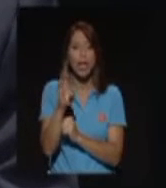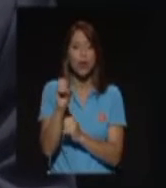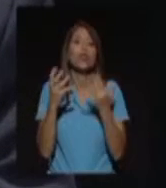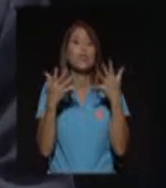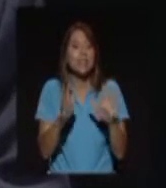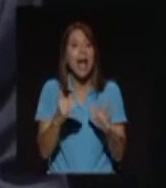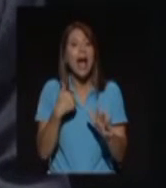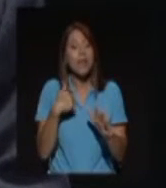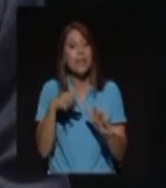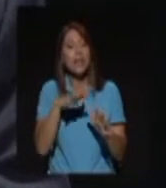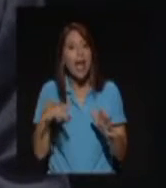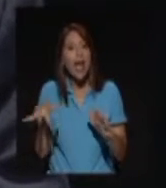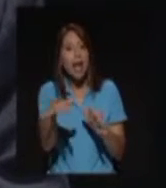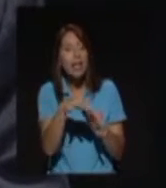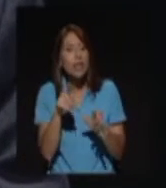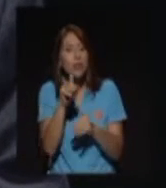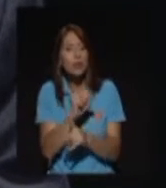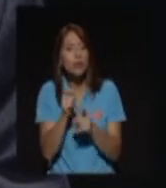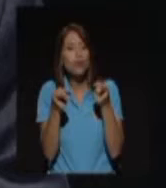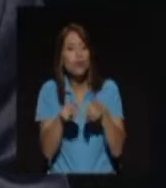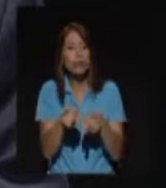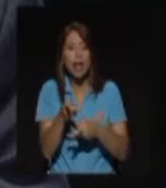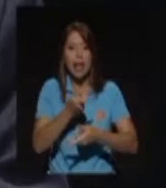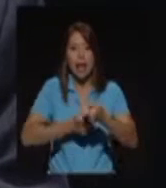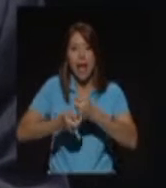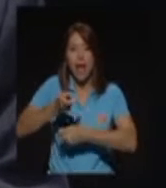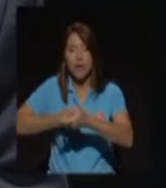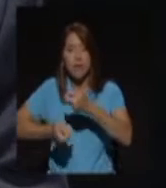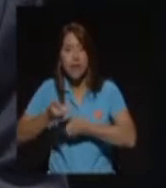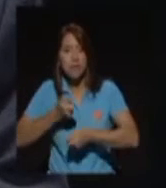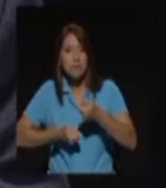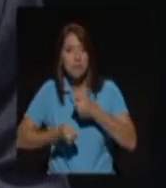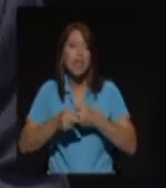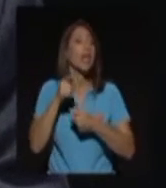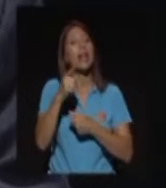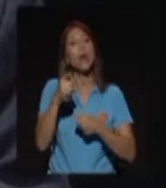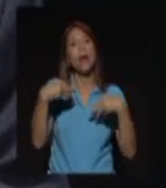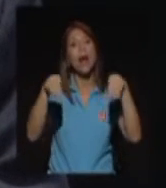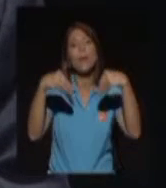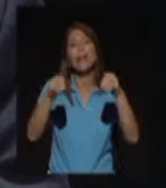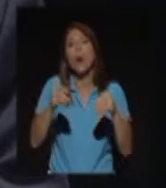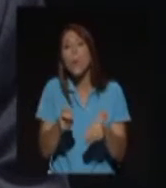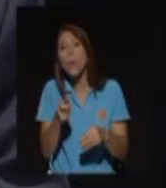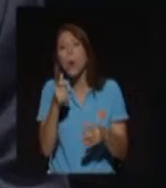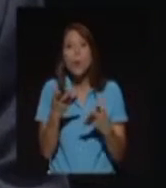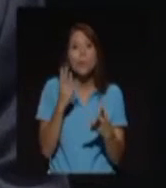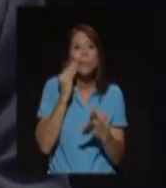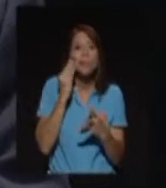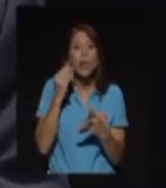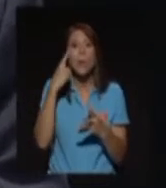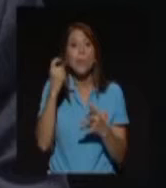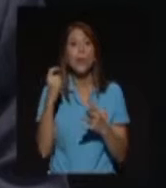¿verdad? Era una exportación un poco aventurera, porque había que mandar los sacos por